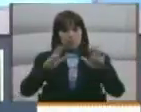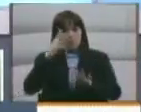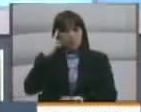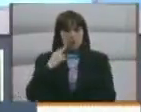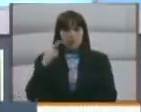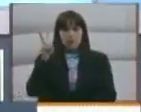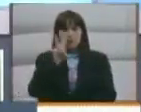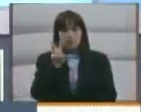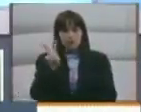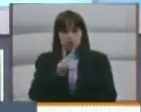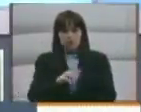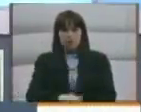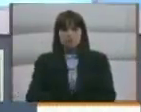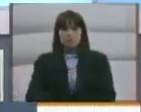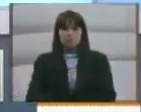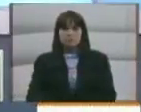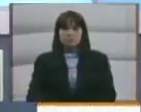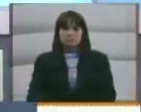Moros.